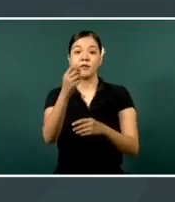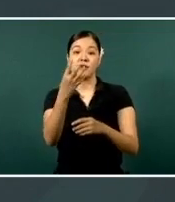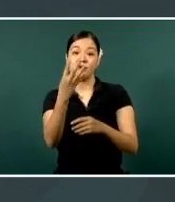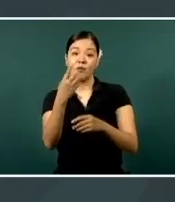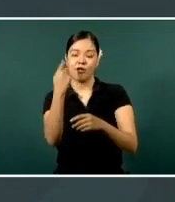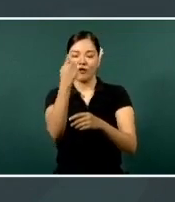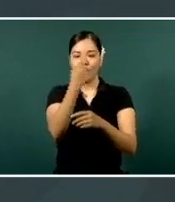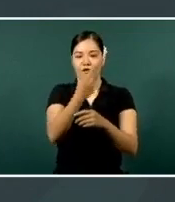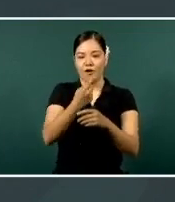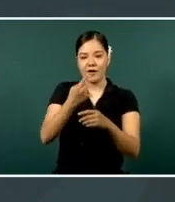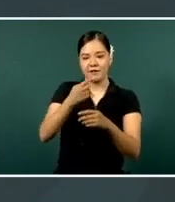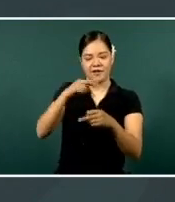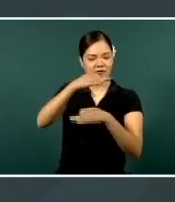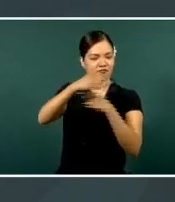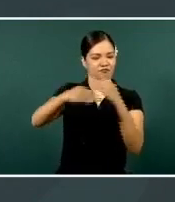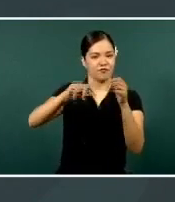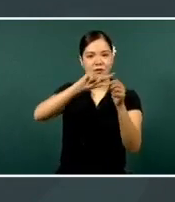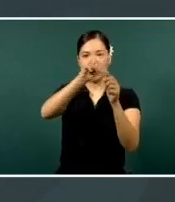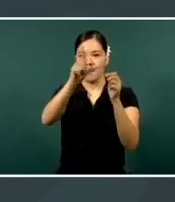toman decisiones.